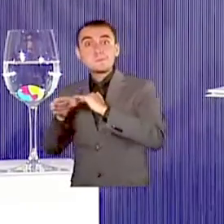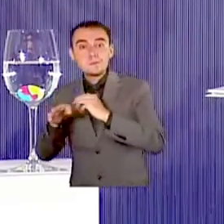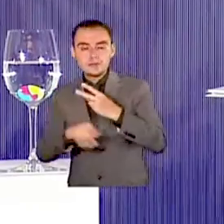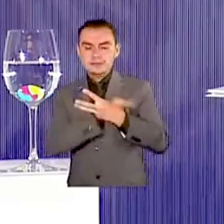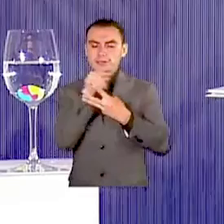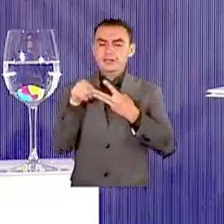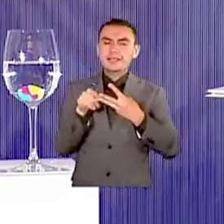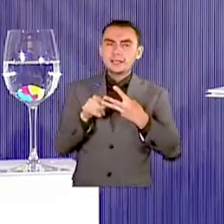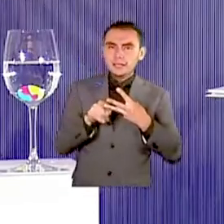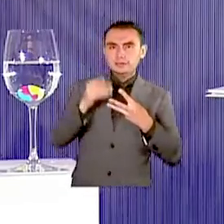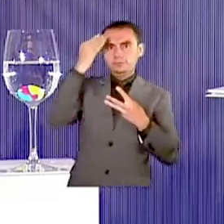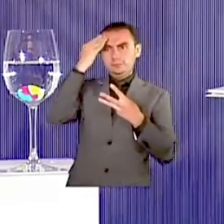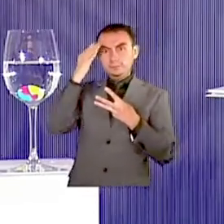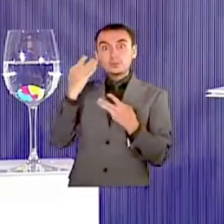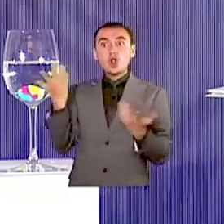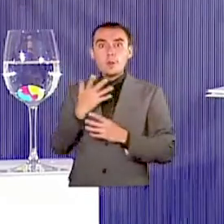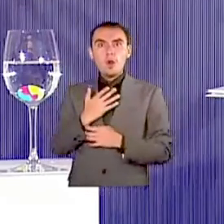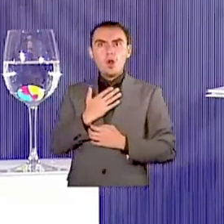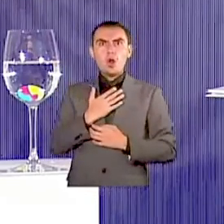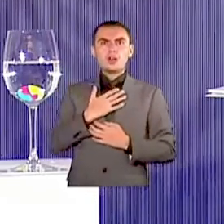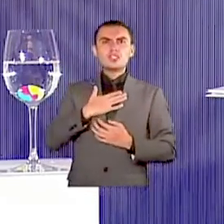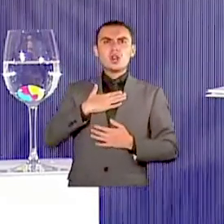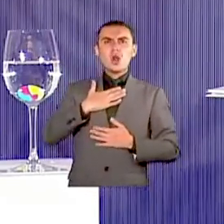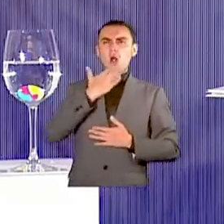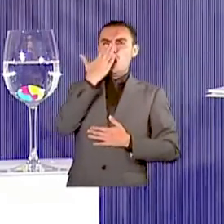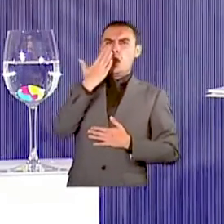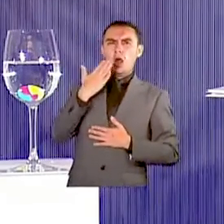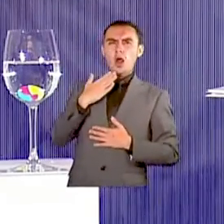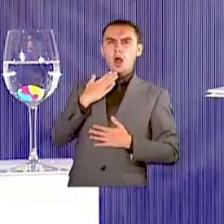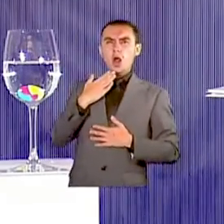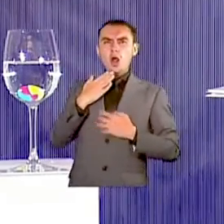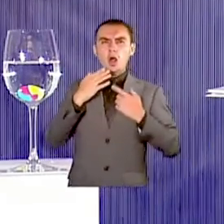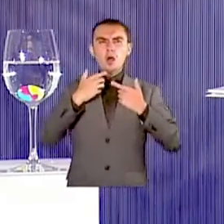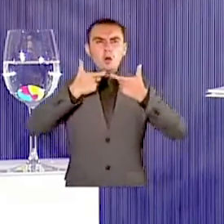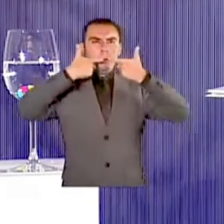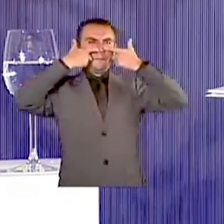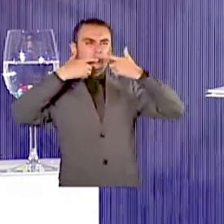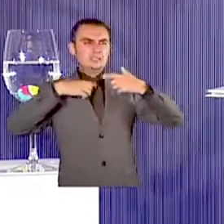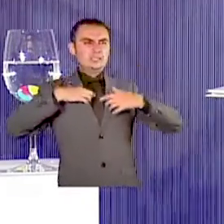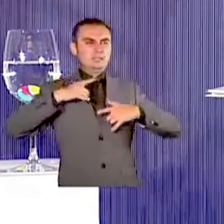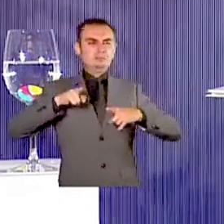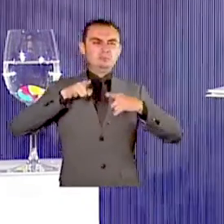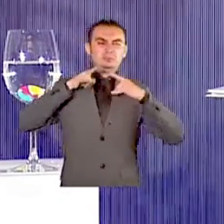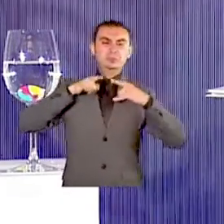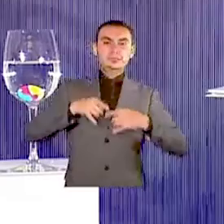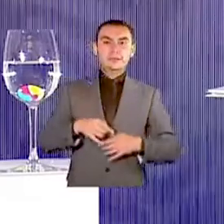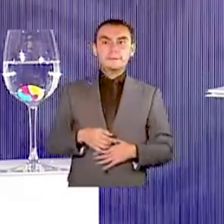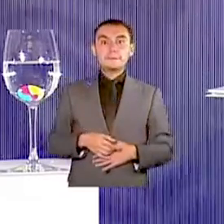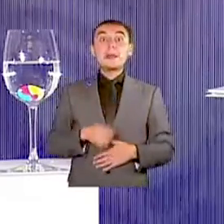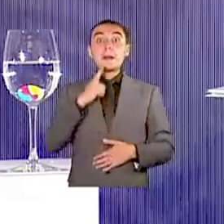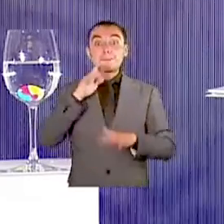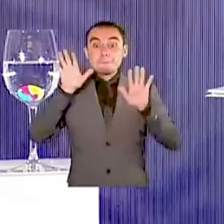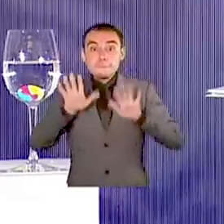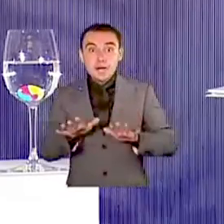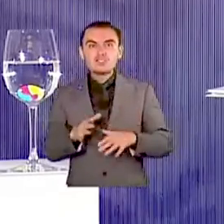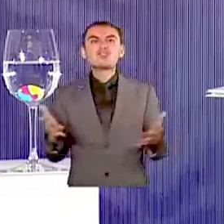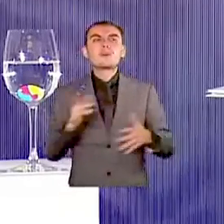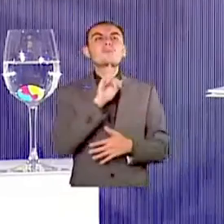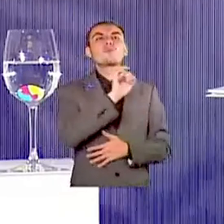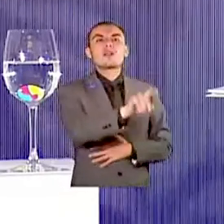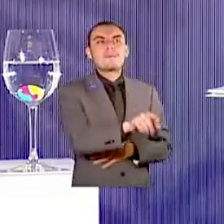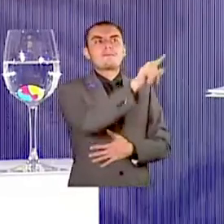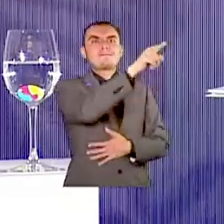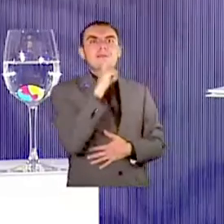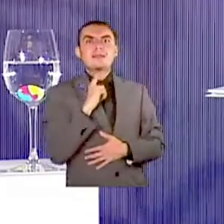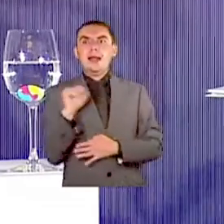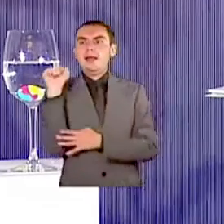acceso a oxígeno. Recuerdo muchísimo en Bucaramanga, en pleno paro y bloqueado todo, y los camiones